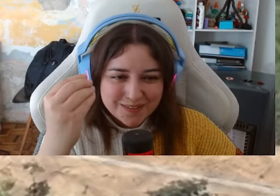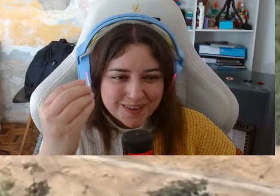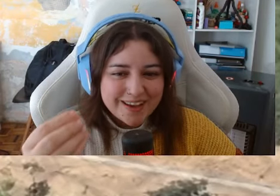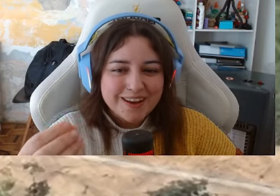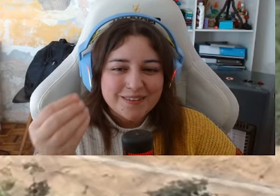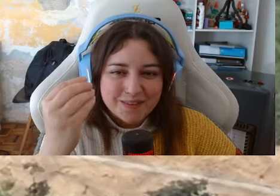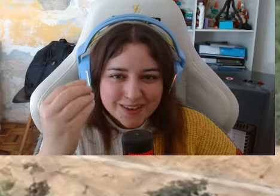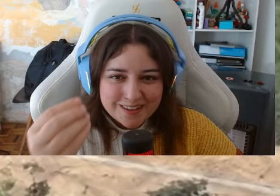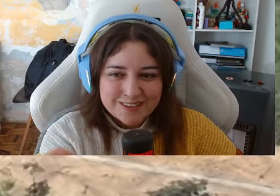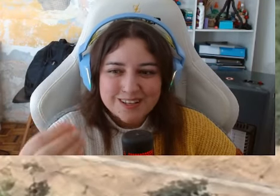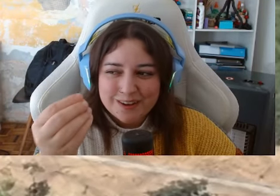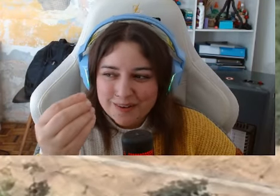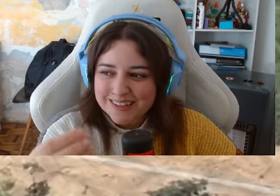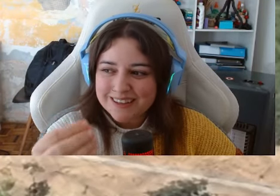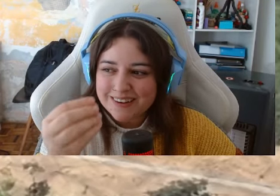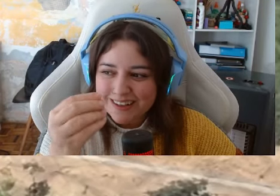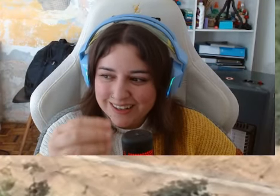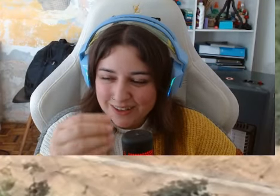los primeros momentos